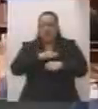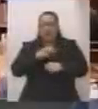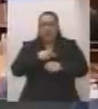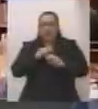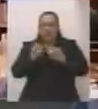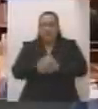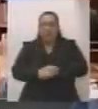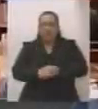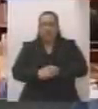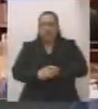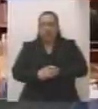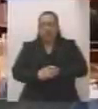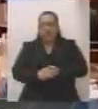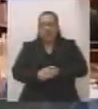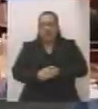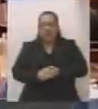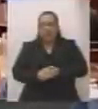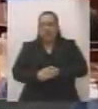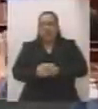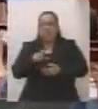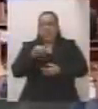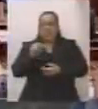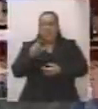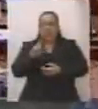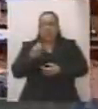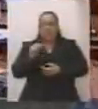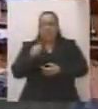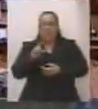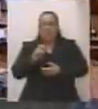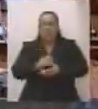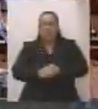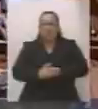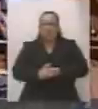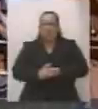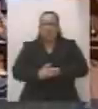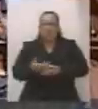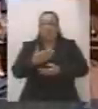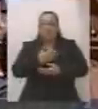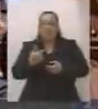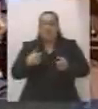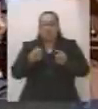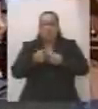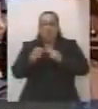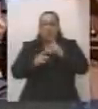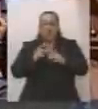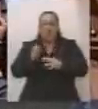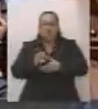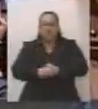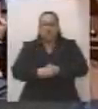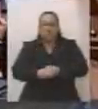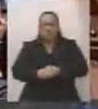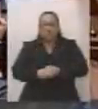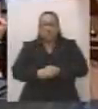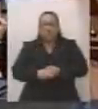Perú, y María Lourdes Pía Luisa Alcorta Suero, Presidenta de la Comisión de Relaciones Exteriores